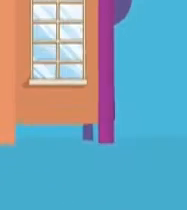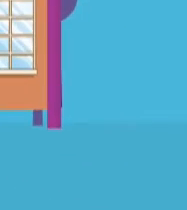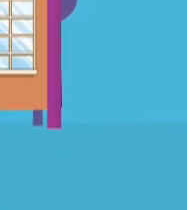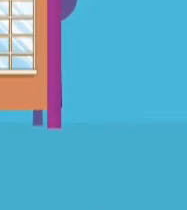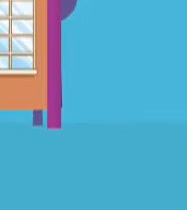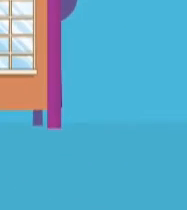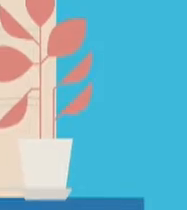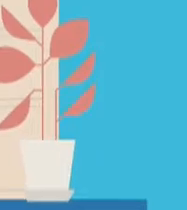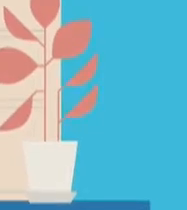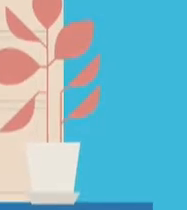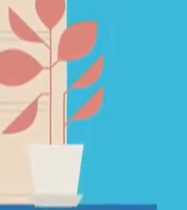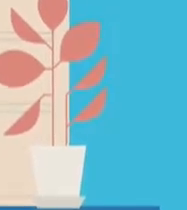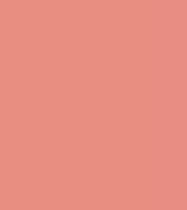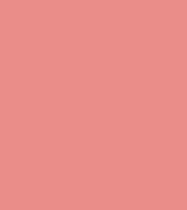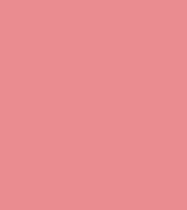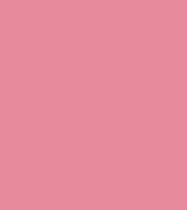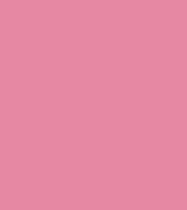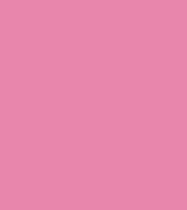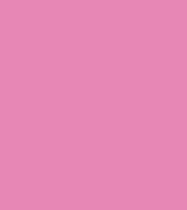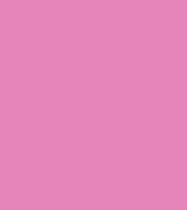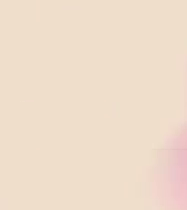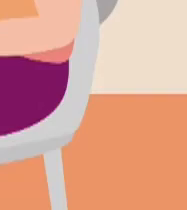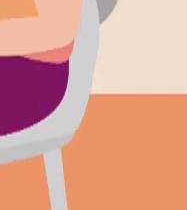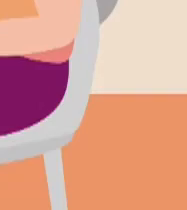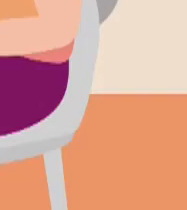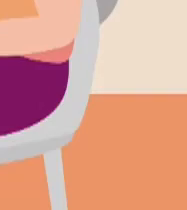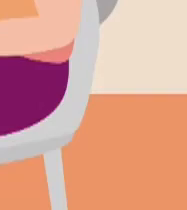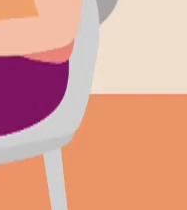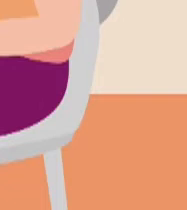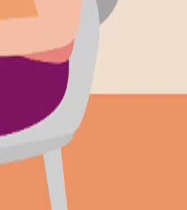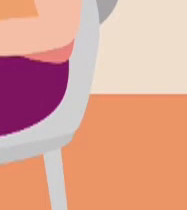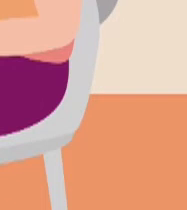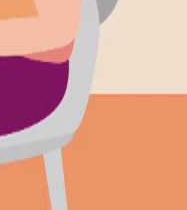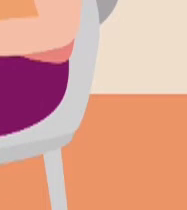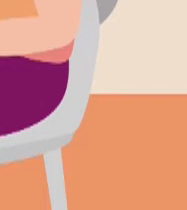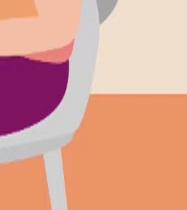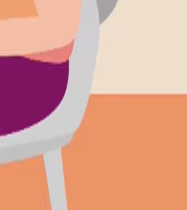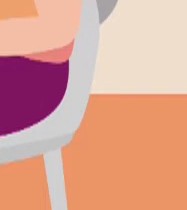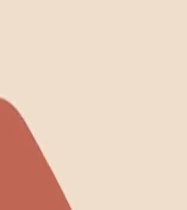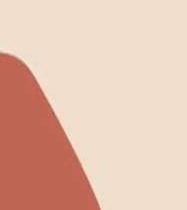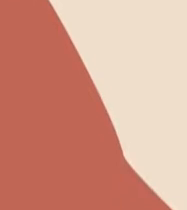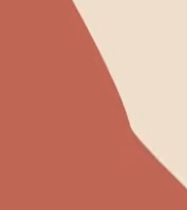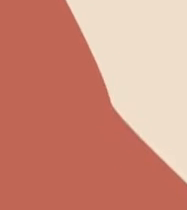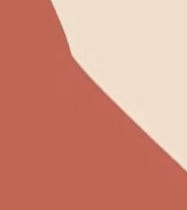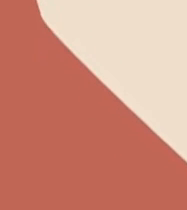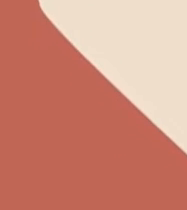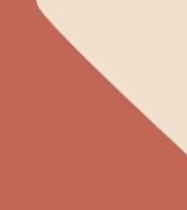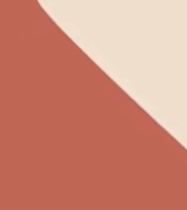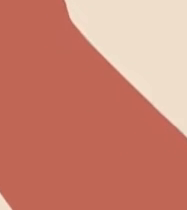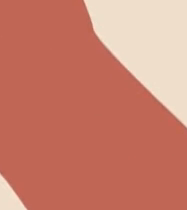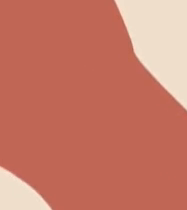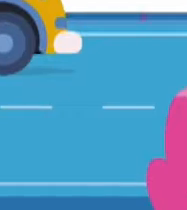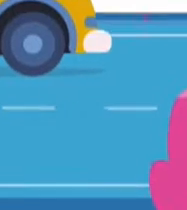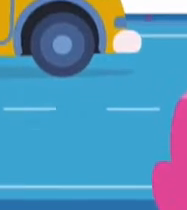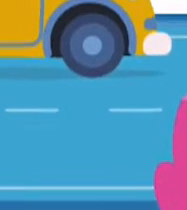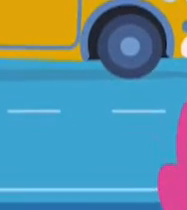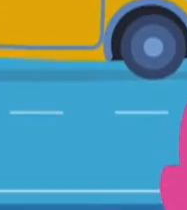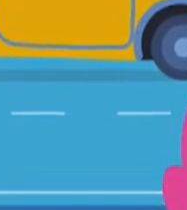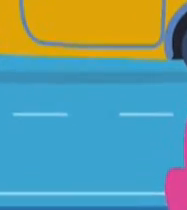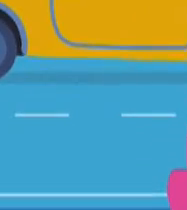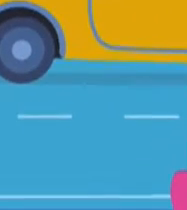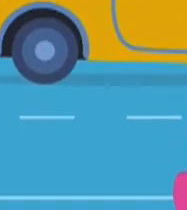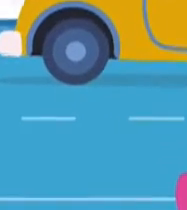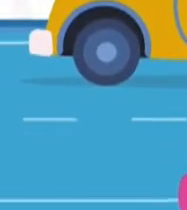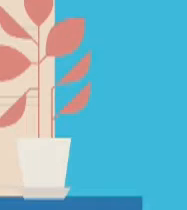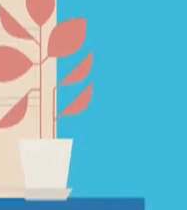quién vas a quedarte a quién vas a llamar cómo llegarás a ese lugar seguro llama al 911 o visita nuestro